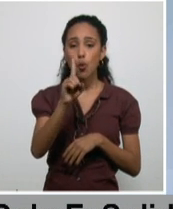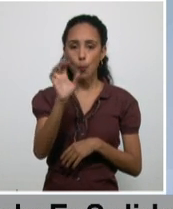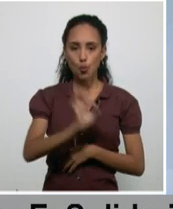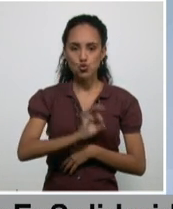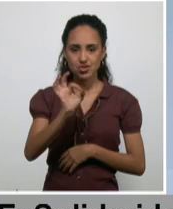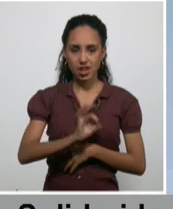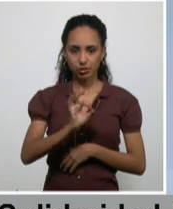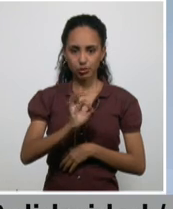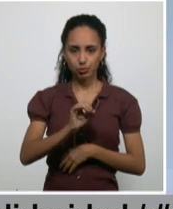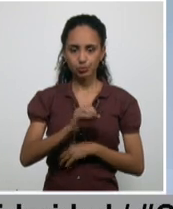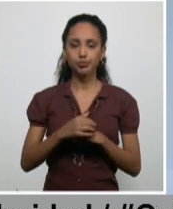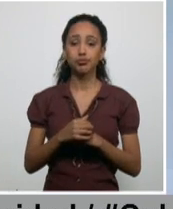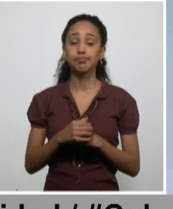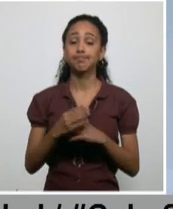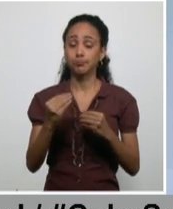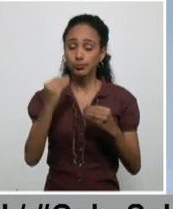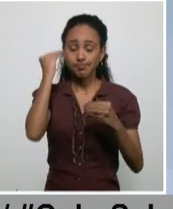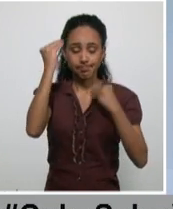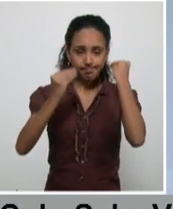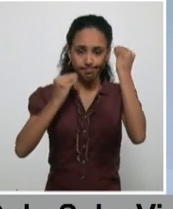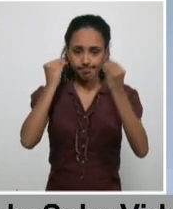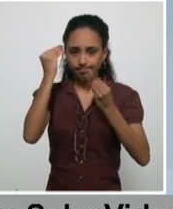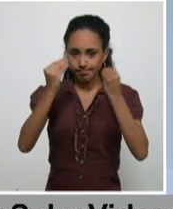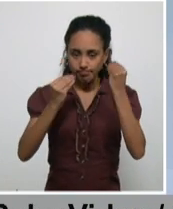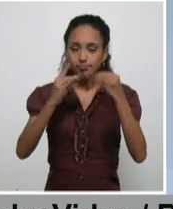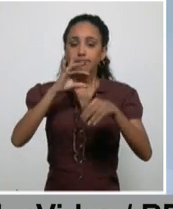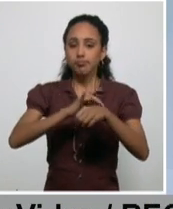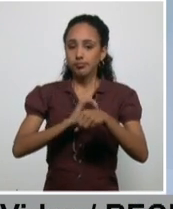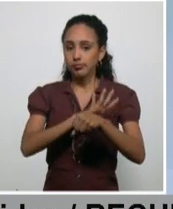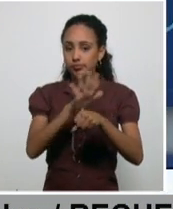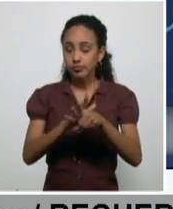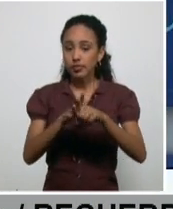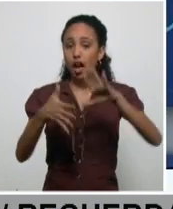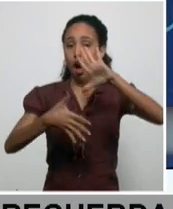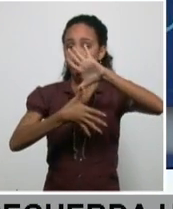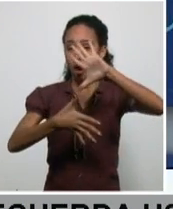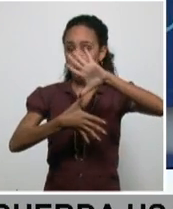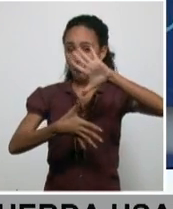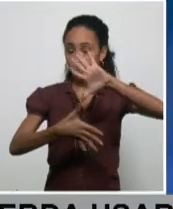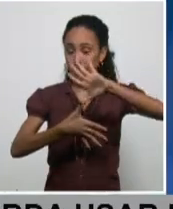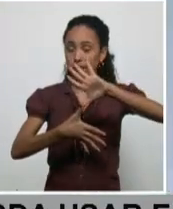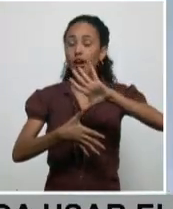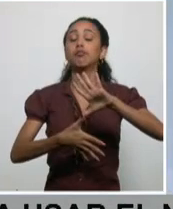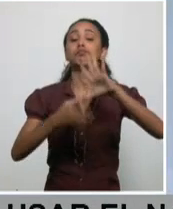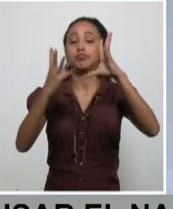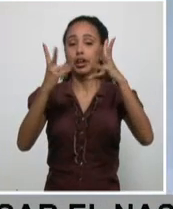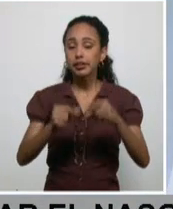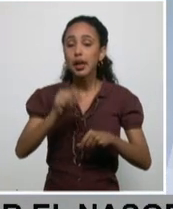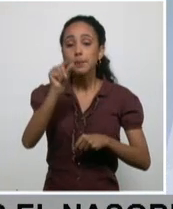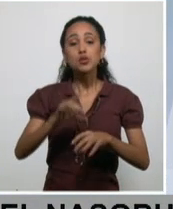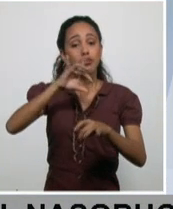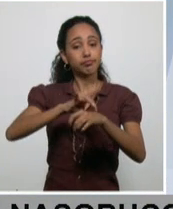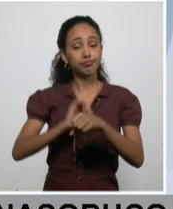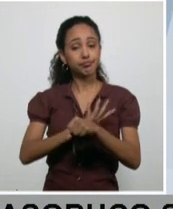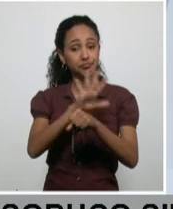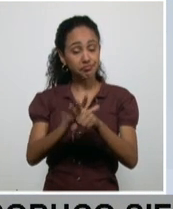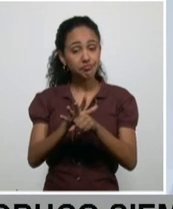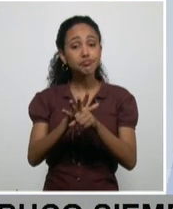7.01%. También preocupante el comportamiento de la enfermedad en la región de las Américas, la cantidad de casos confirmados en la